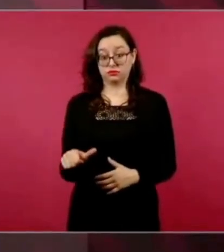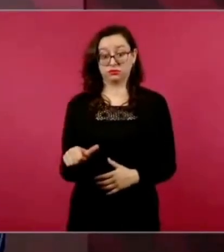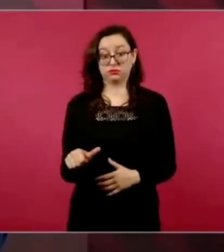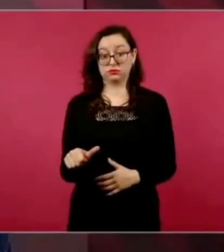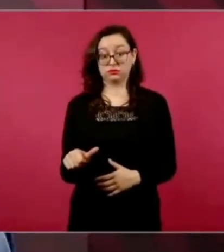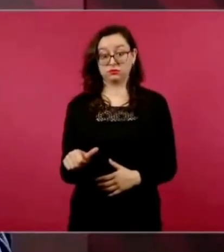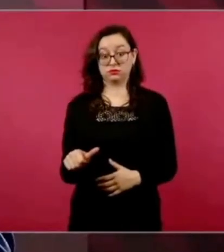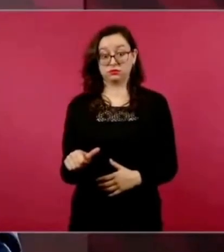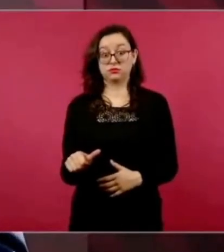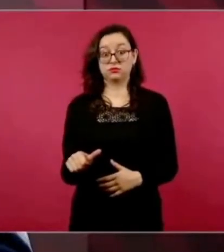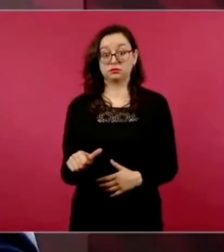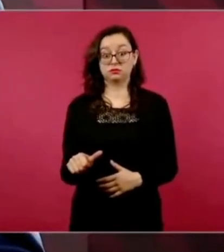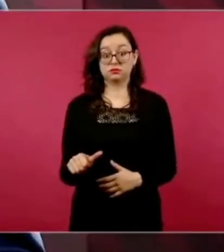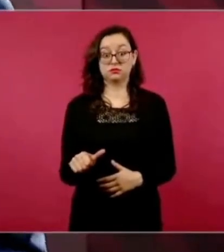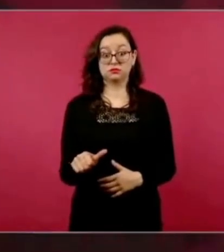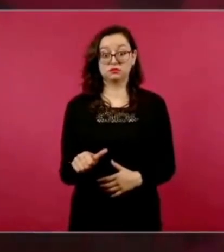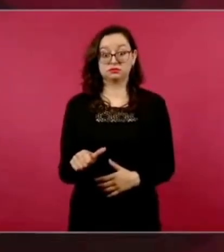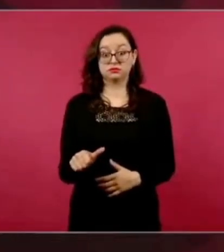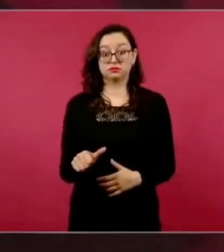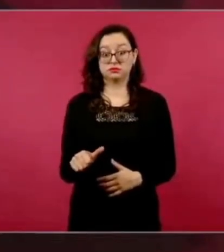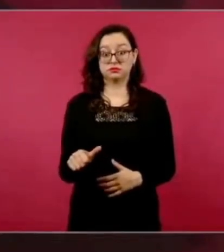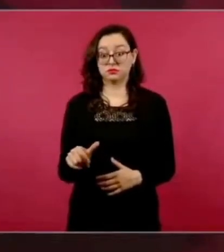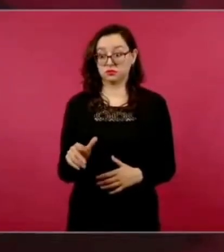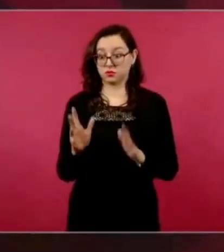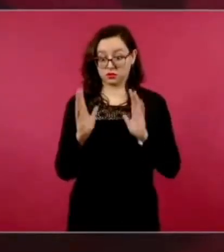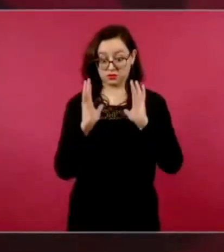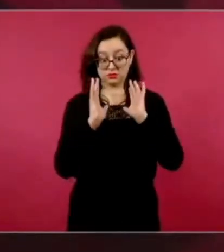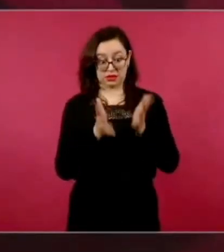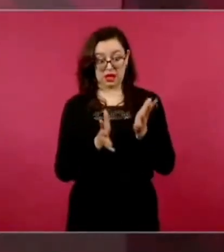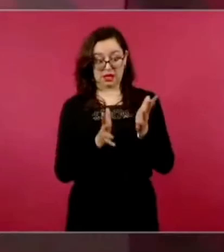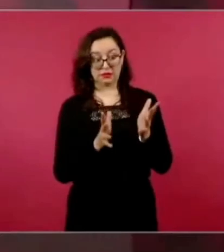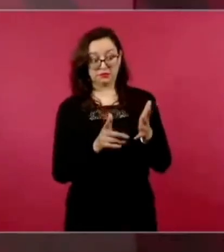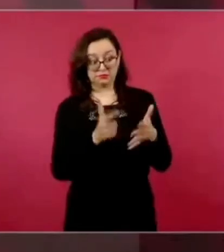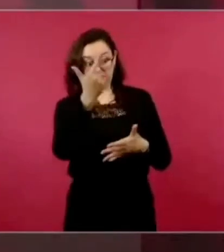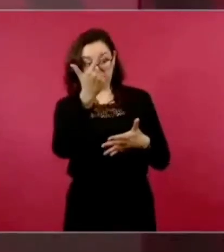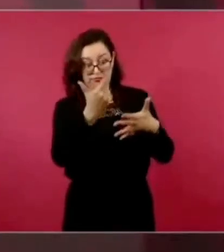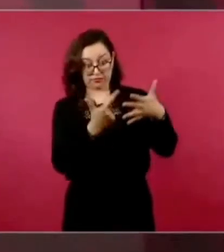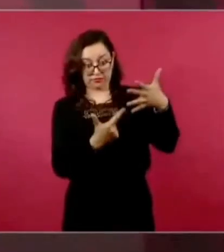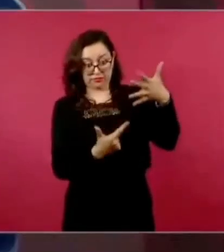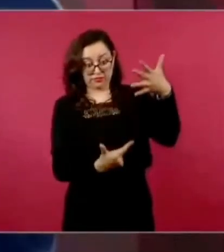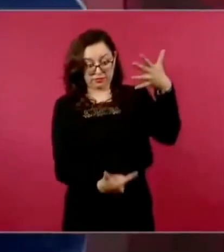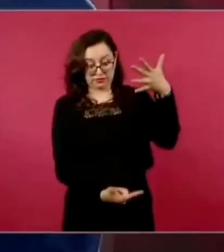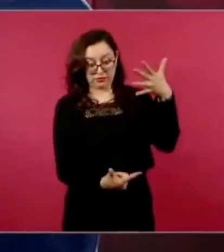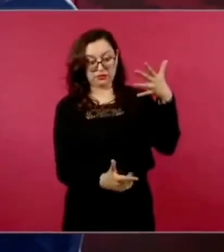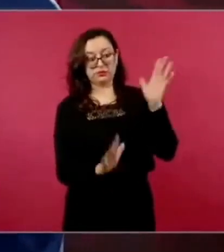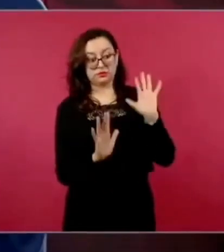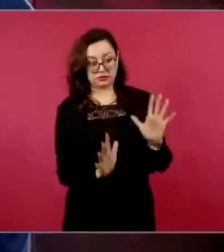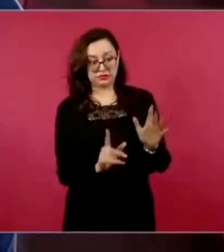pues ya se hacen las boletas, una sábana, ahí están todos los nombres.